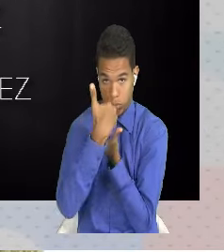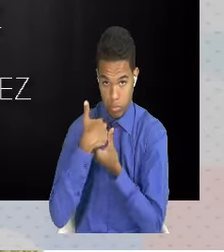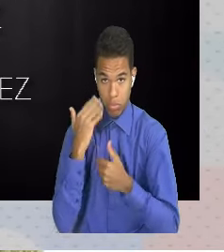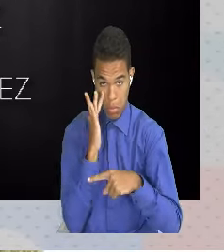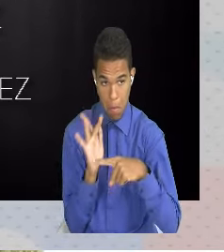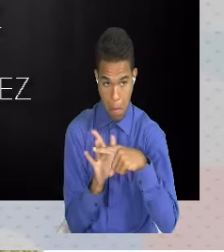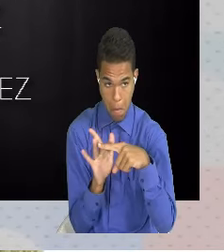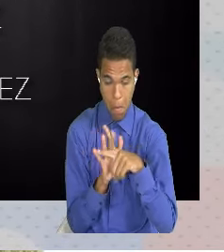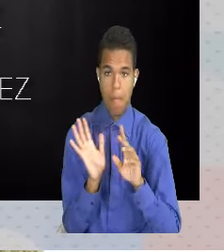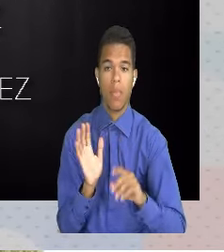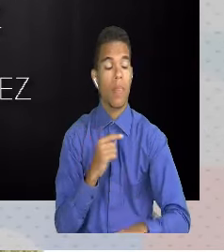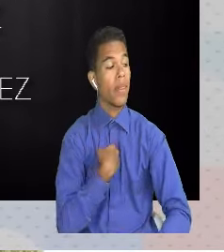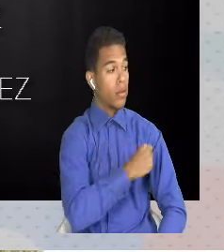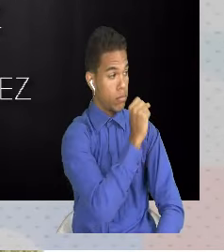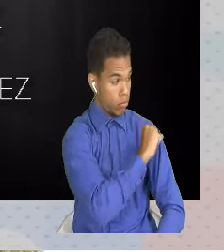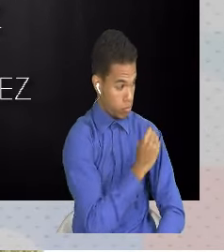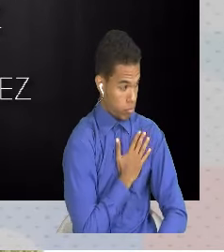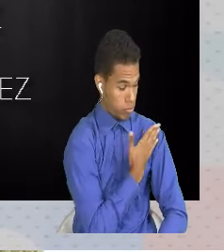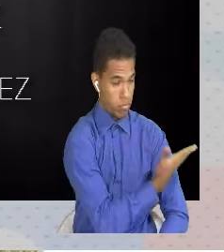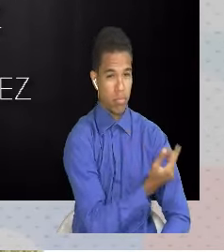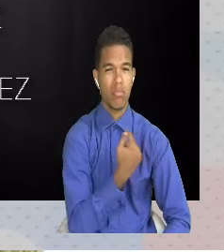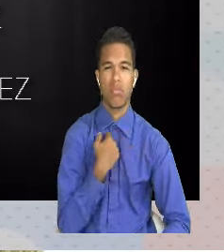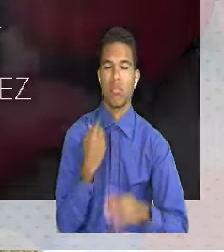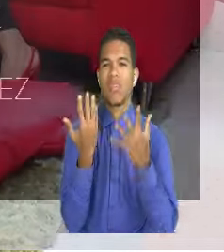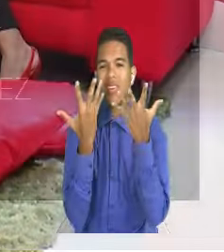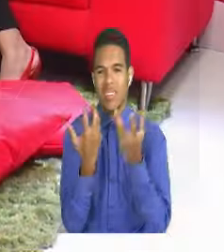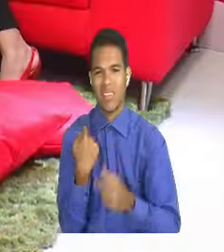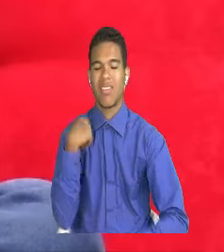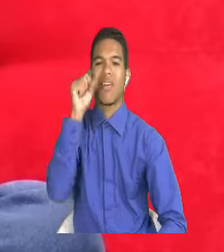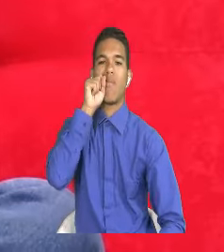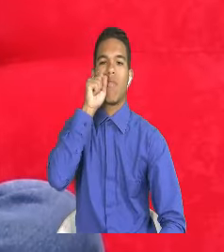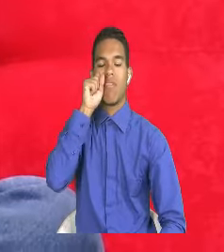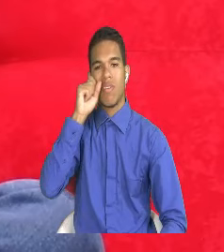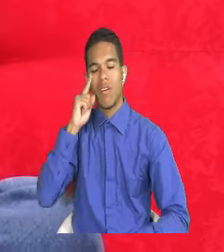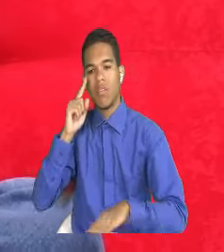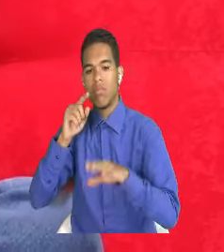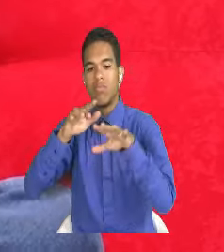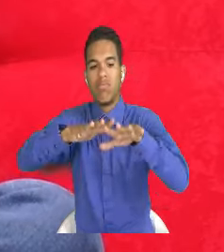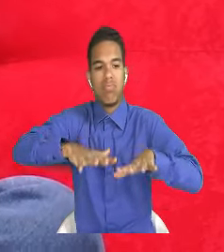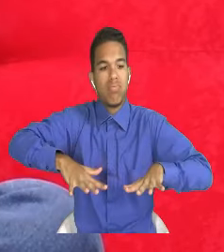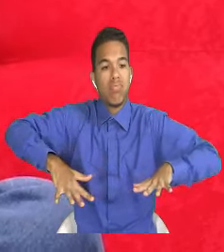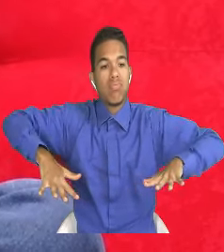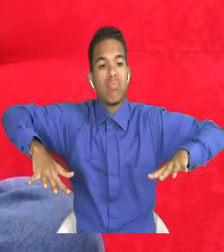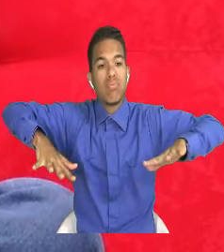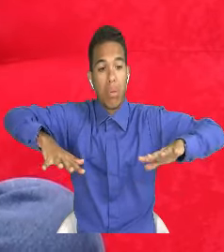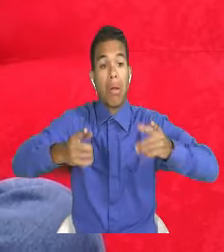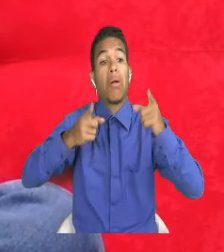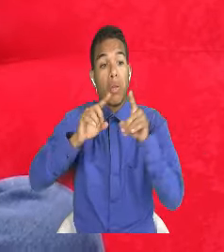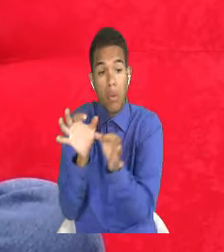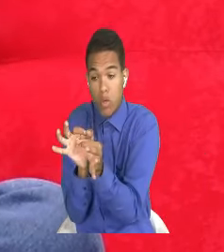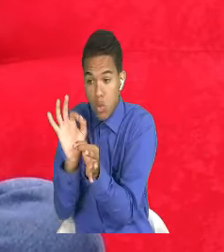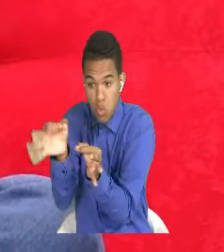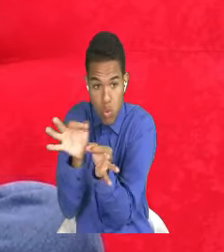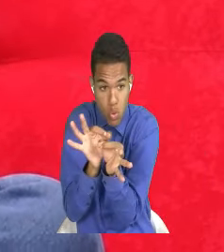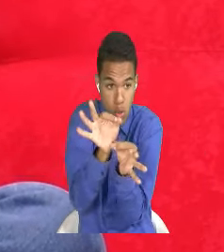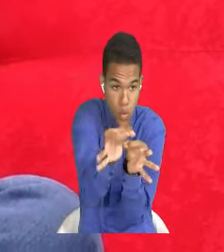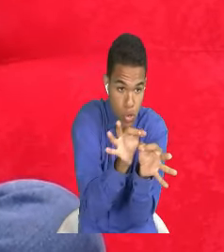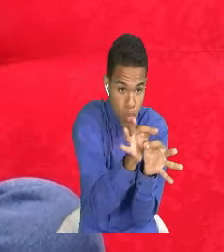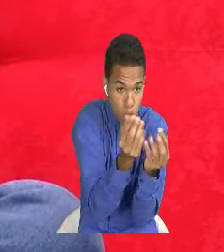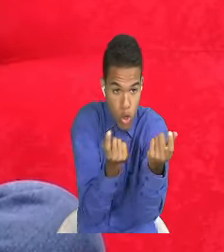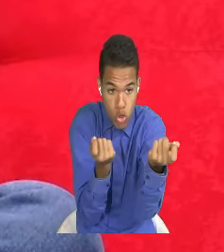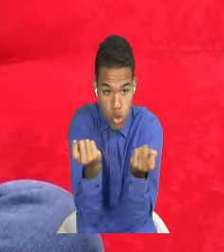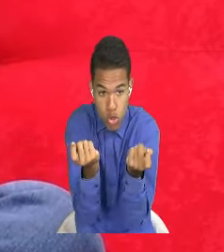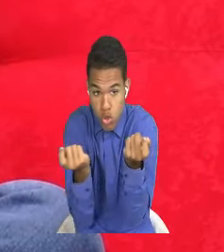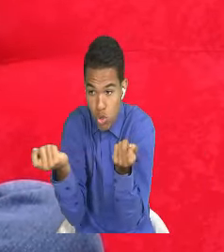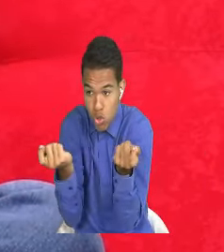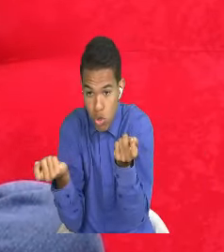Barranca Bermeja y a todo el área de influencia de Barranca Bermeja para que se acerquen a la clínica cuando necesiten servicios médicos de calidad,